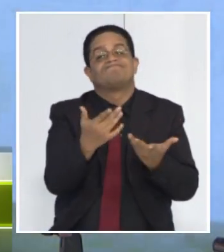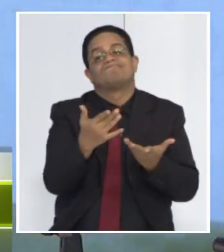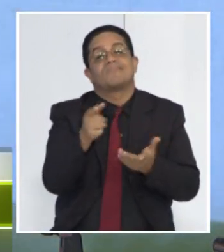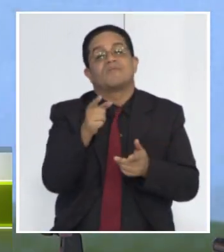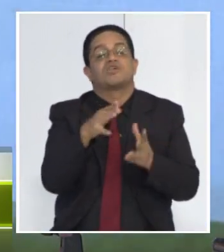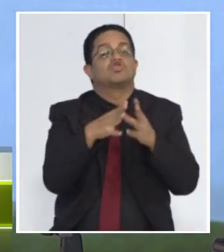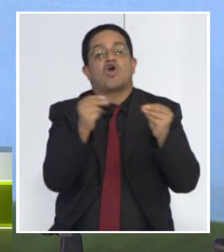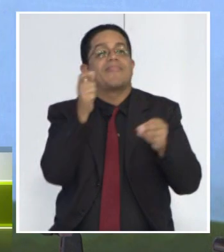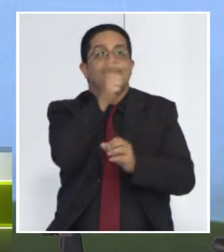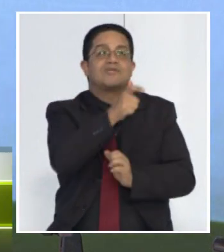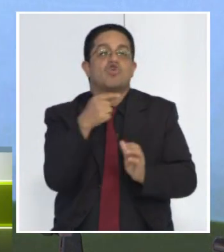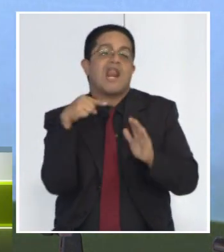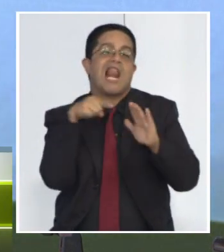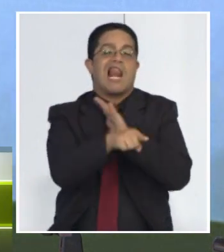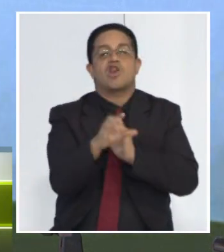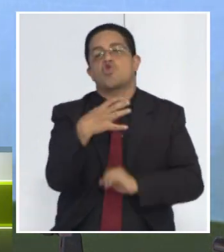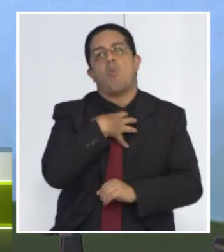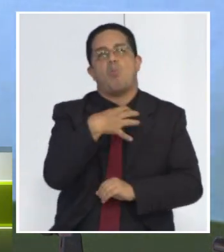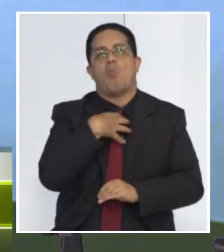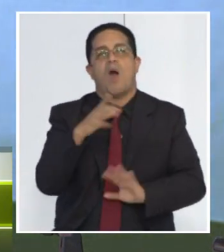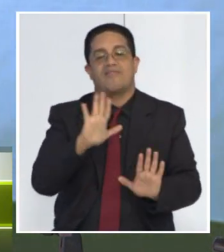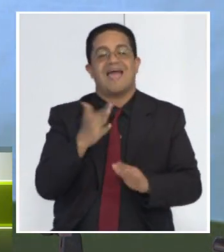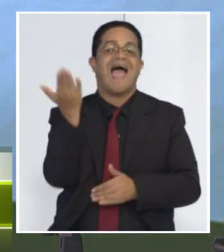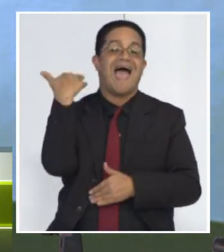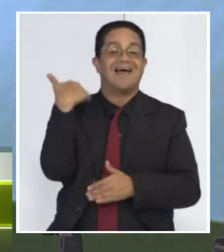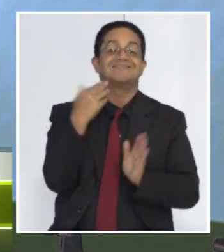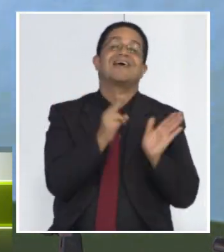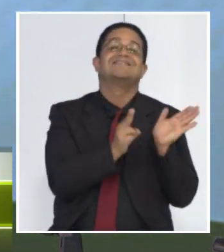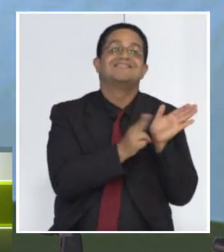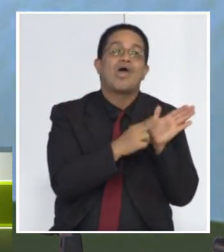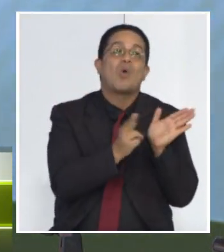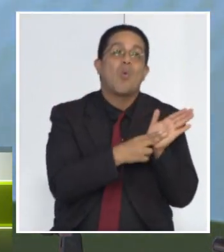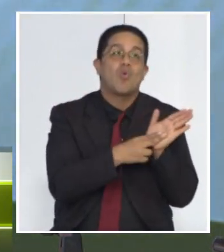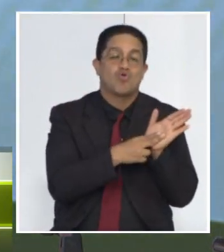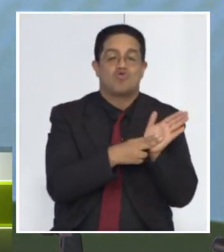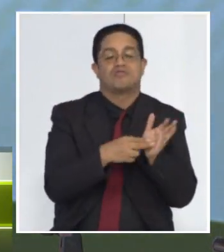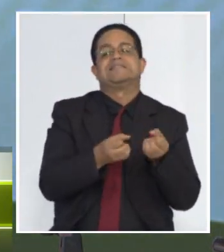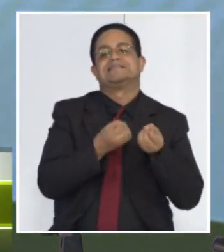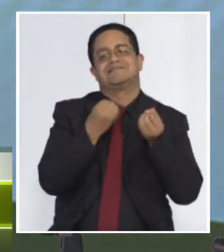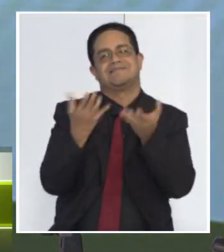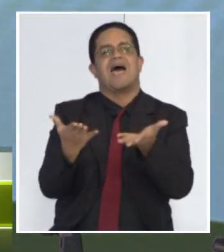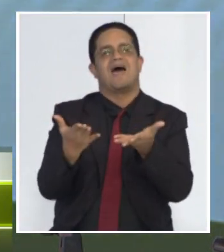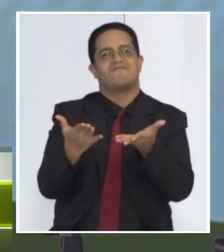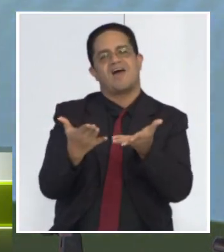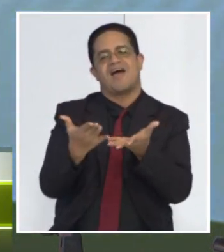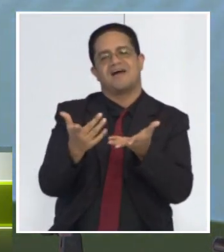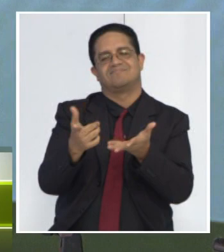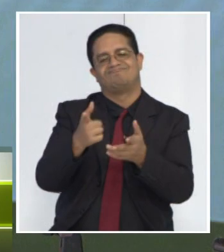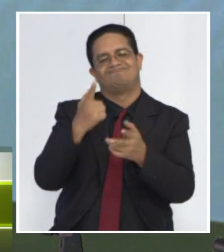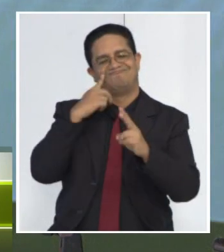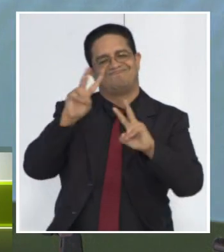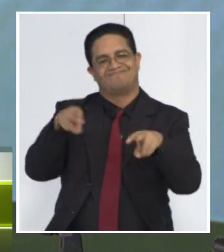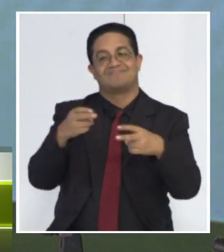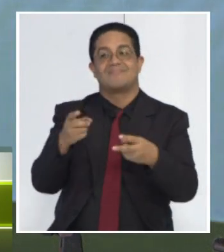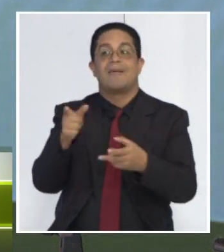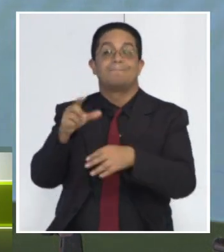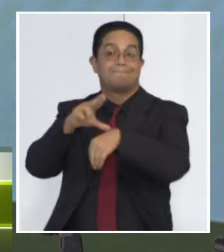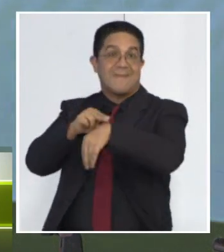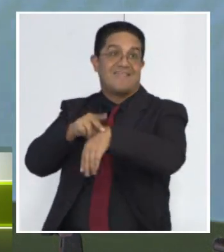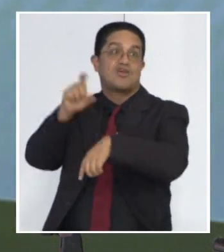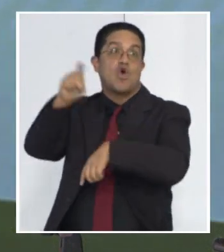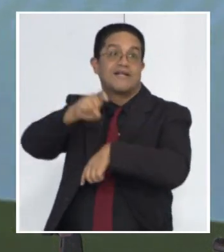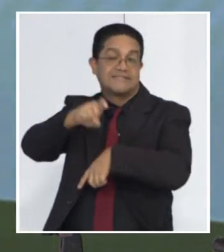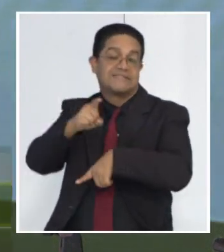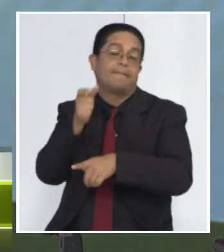general. Anteriormente, por ejemplo, el Seguro Social asignaba prótesis que solicitaban los médicos en el país y los